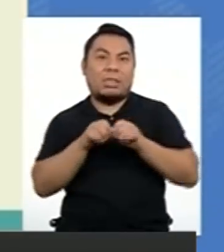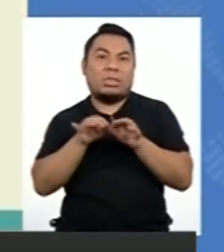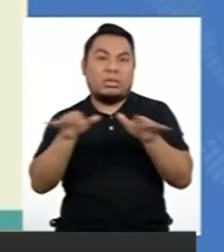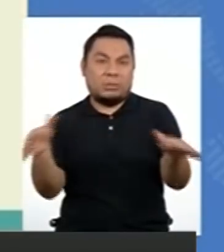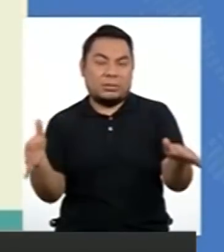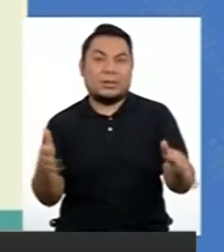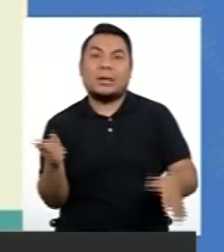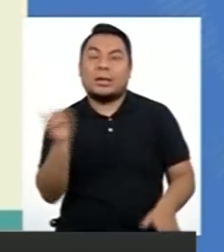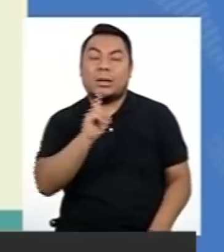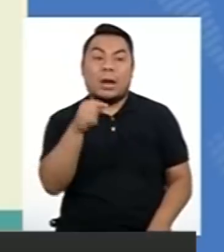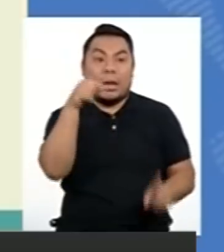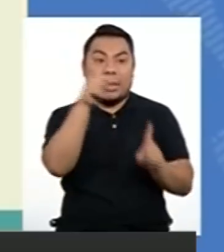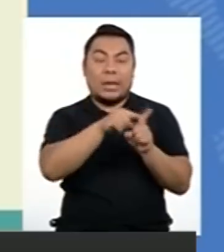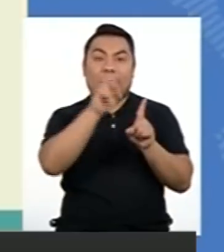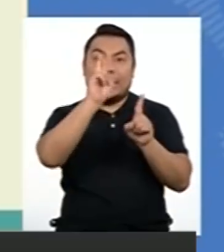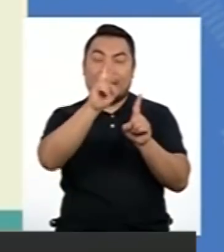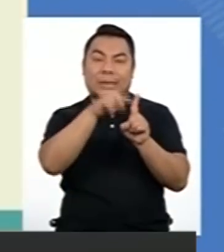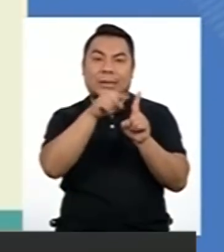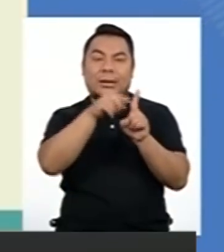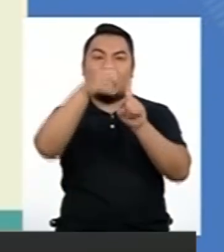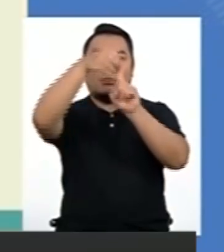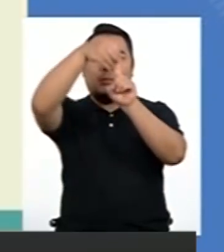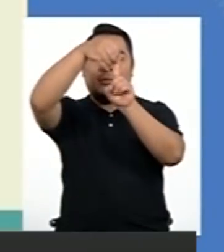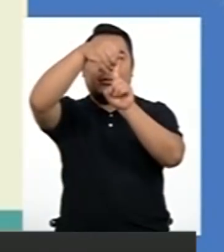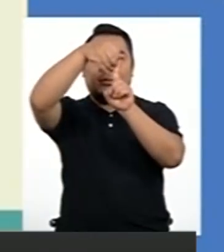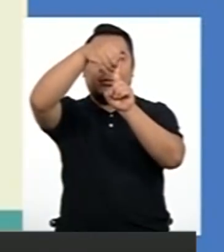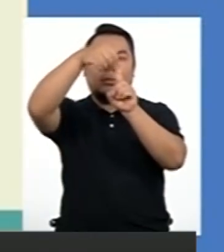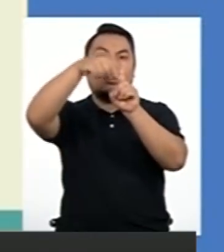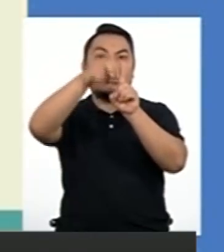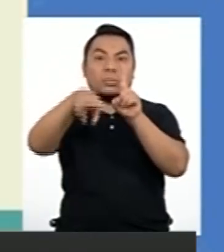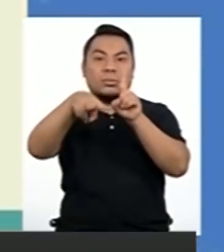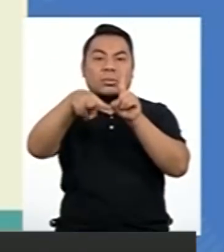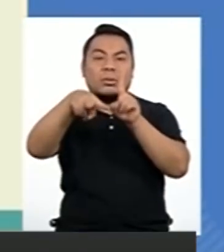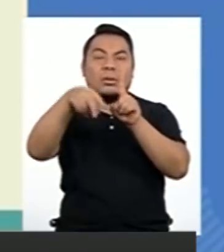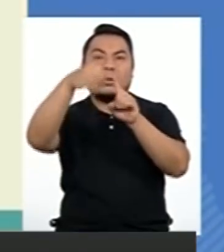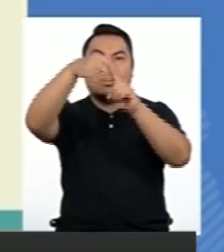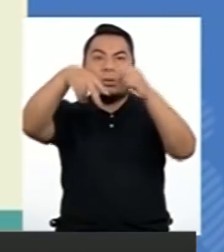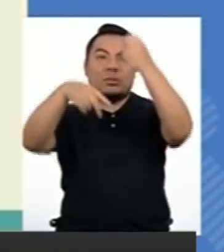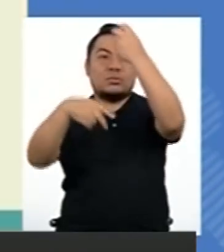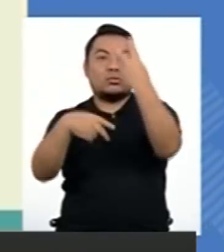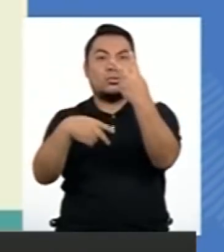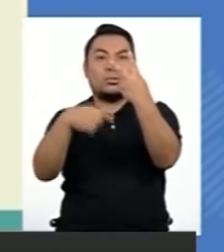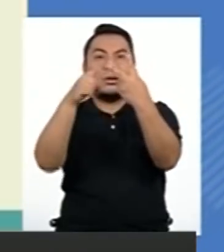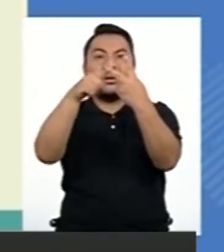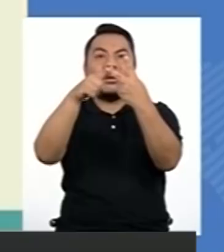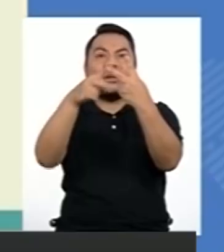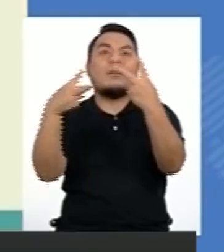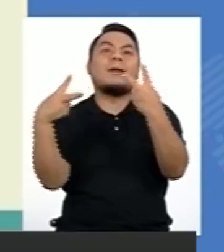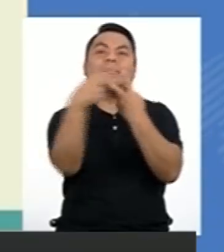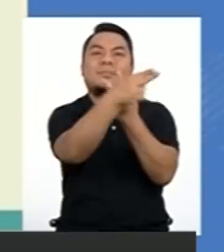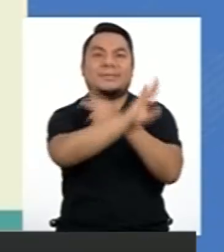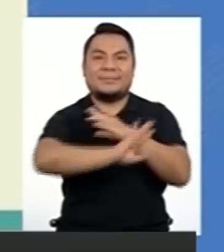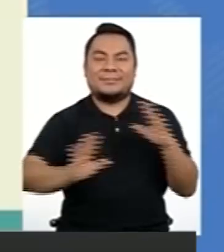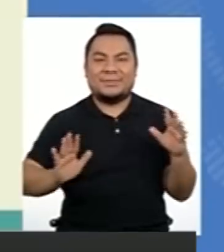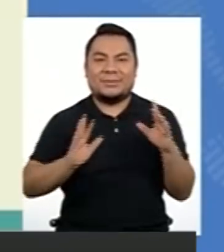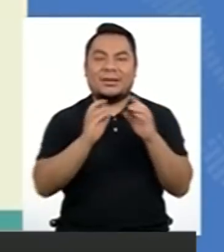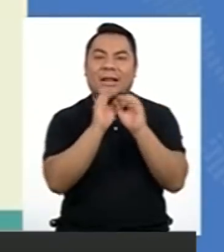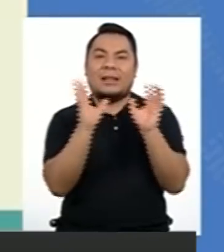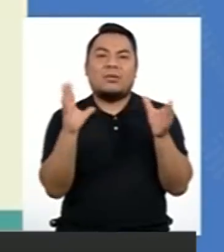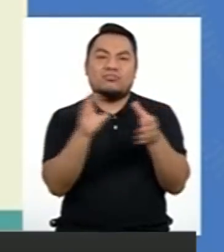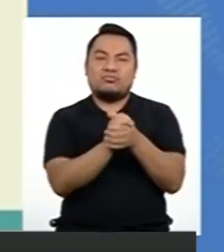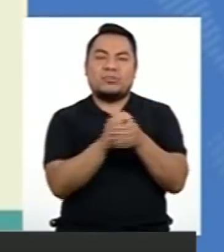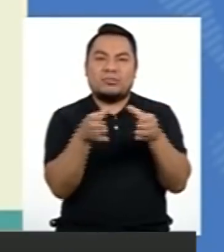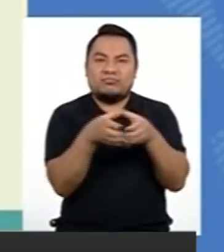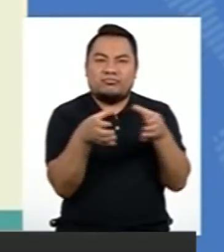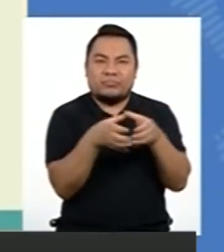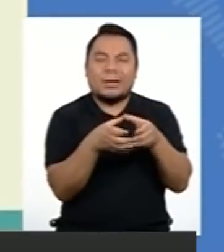1, para que cada vez haya menos contagiados. Seguirán habiendo contagiados menos, y eso es la segunda lámina que también hoy